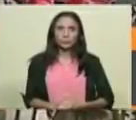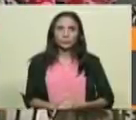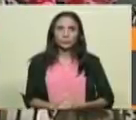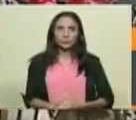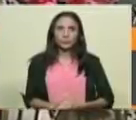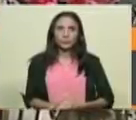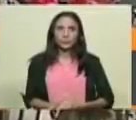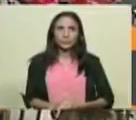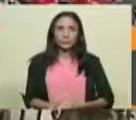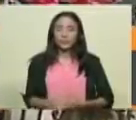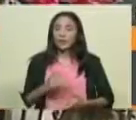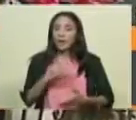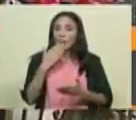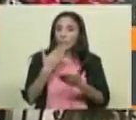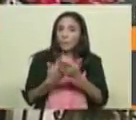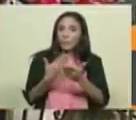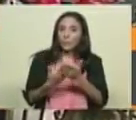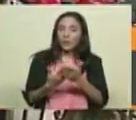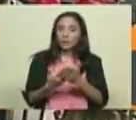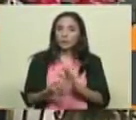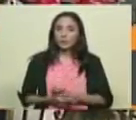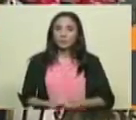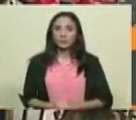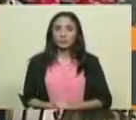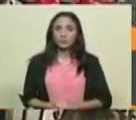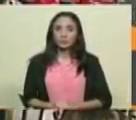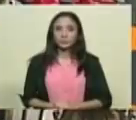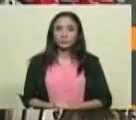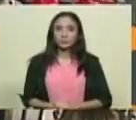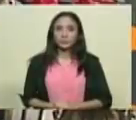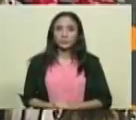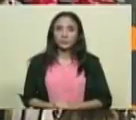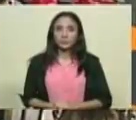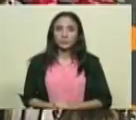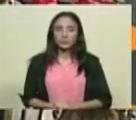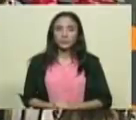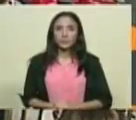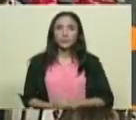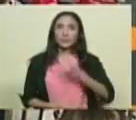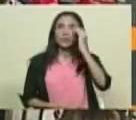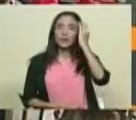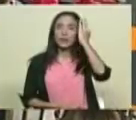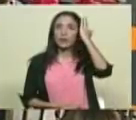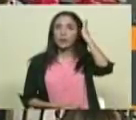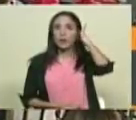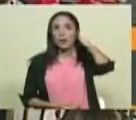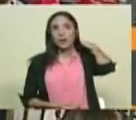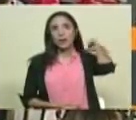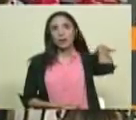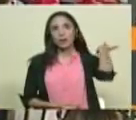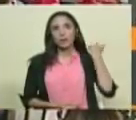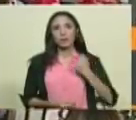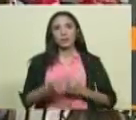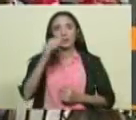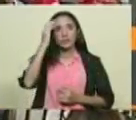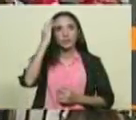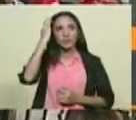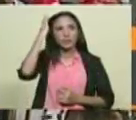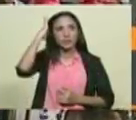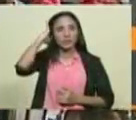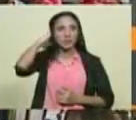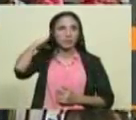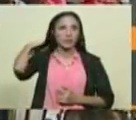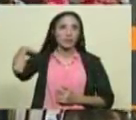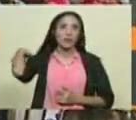Cuando ella me trae una propuesta, una cosa, aquí se va a hacer tal cosa, yo tengo la última palabra. Yo le digo, sí, mi amor, está bien.